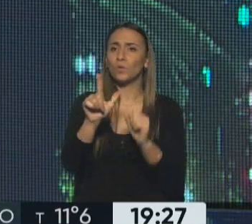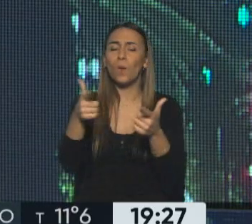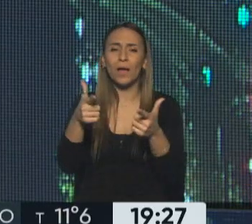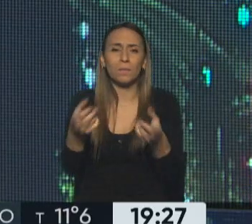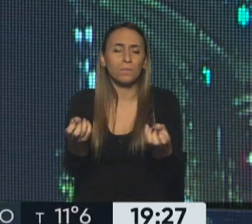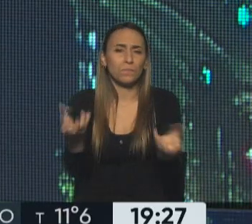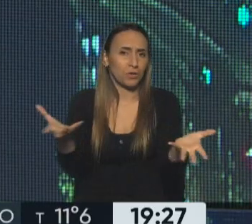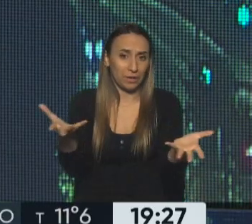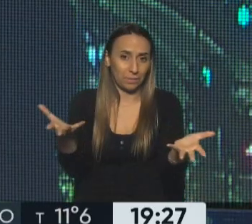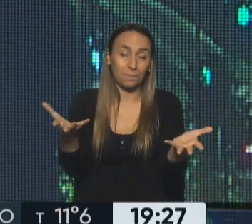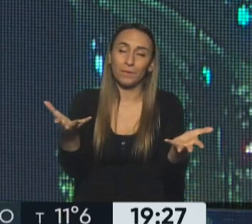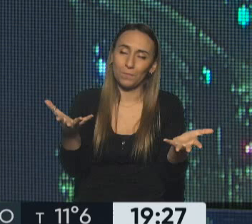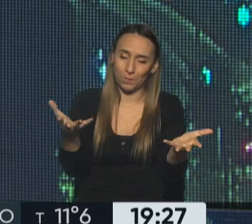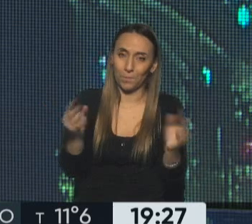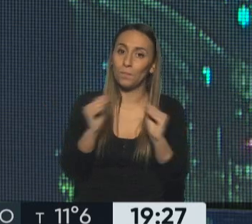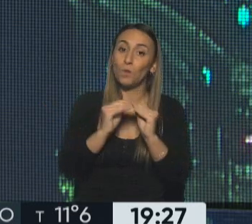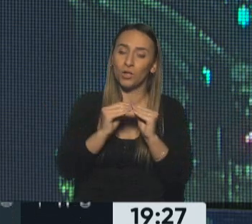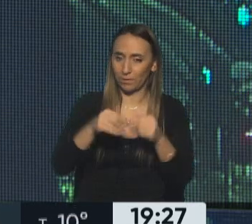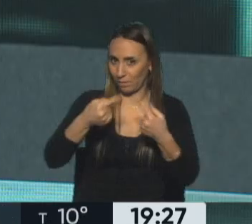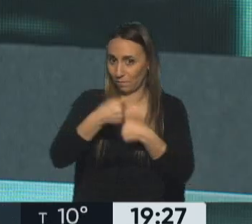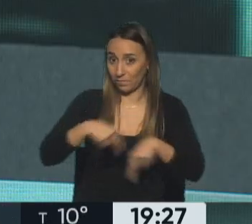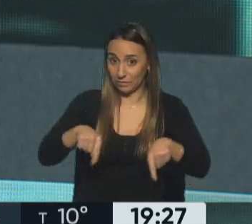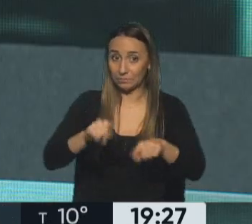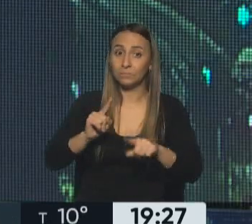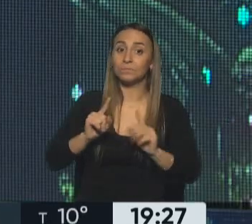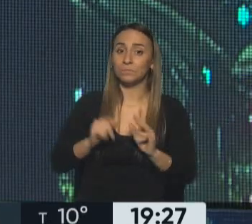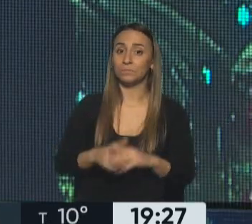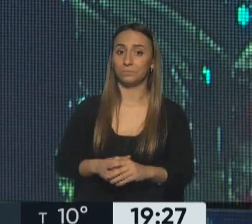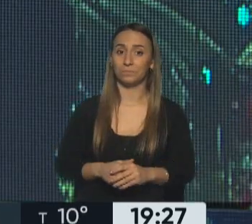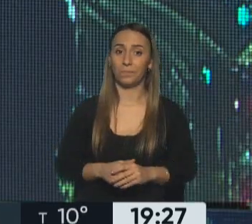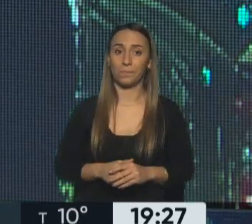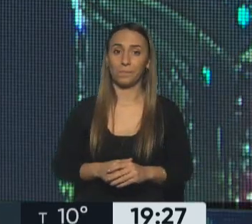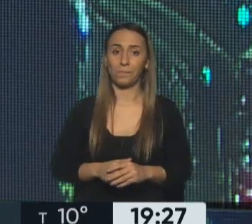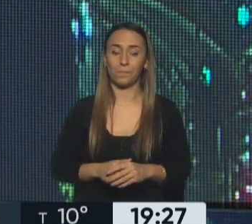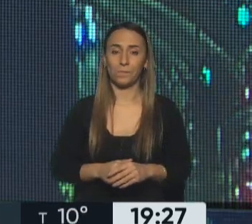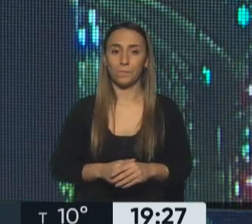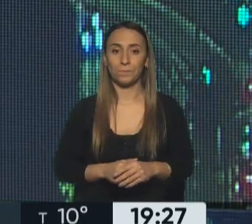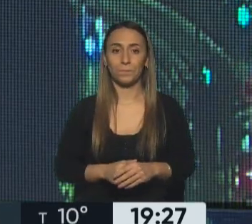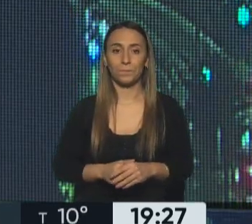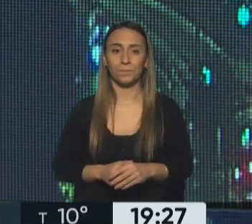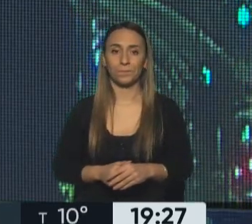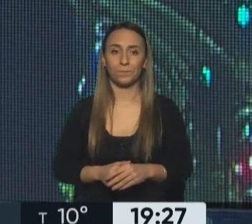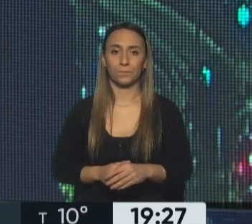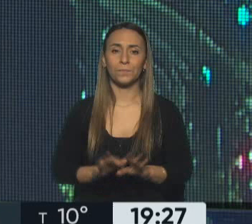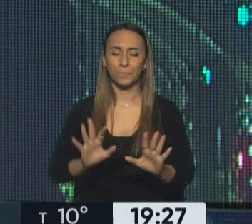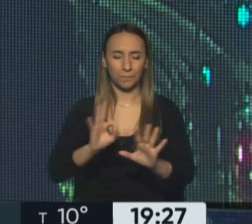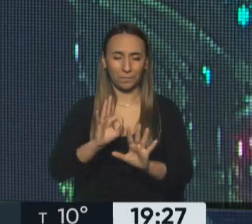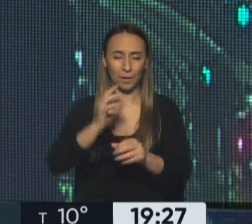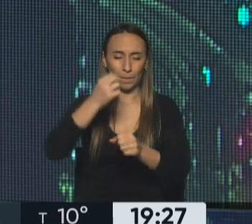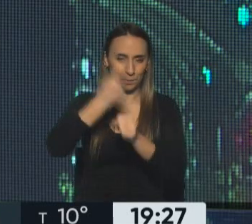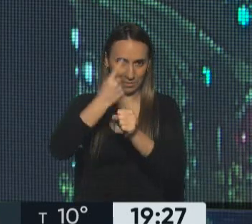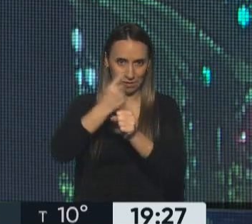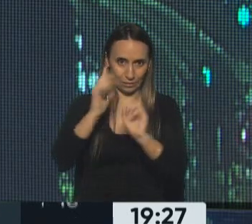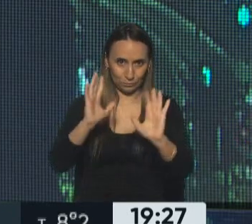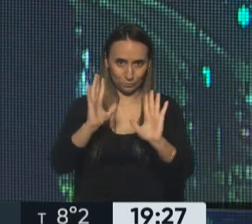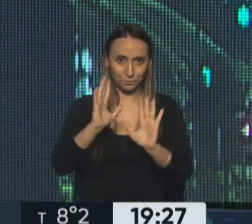Bueno, hay varios motivos ¿El por el cual principal cuál hoy... es? Pero primero, empecemos por un dato, digamos,